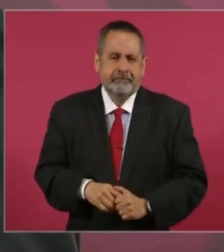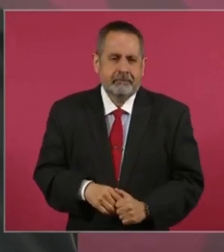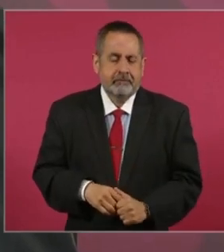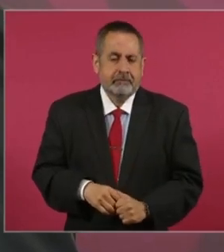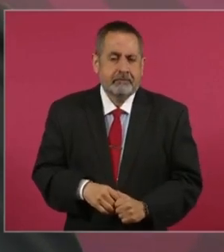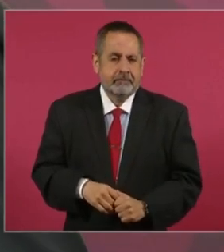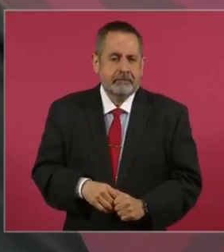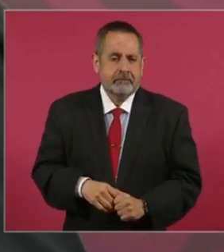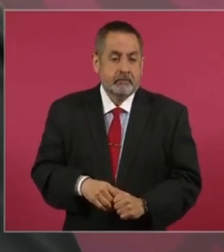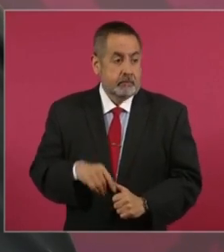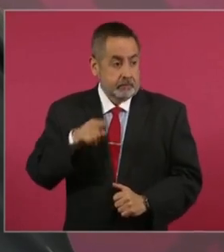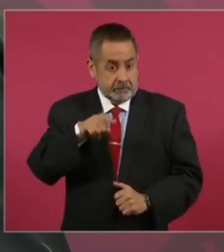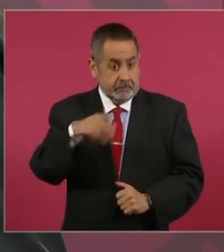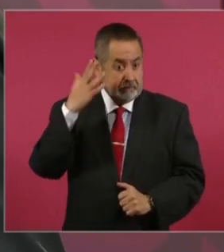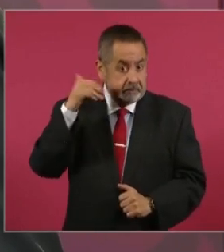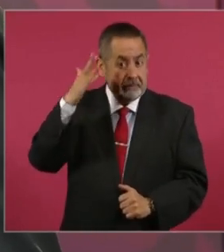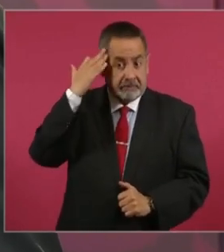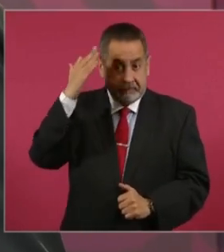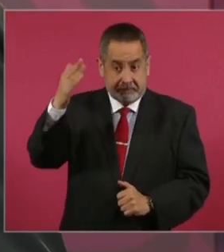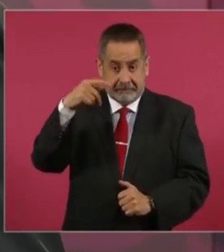en ese tiempo.